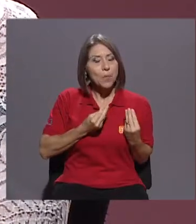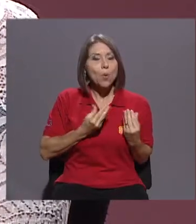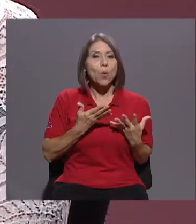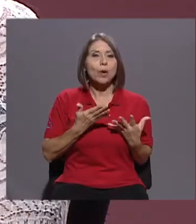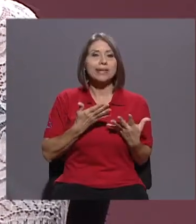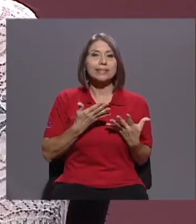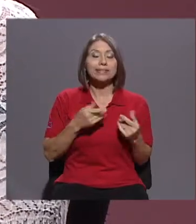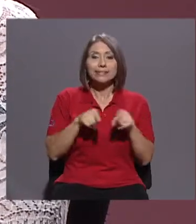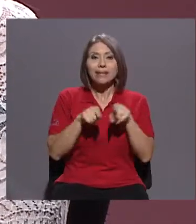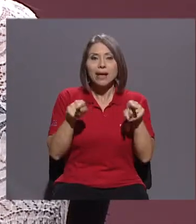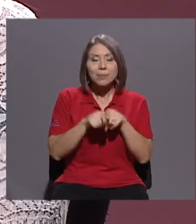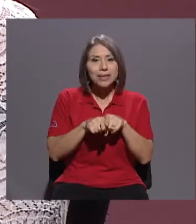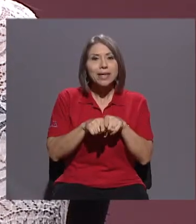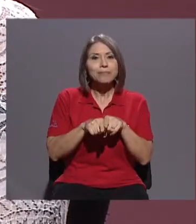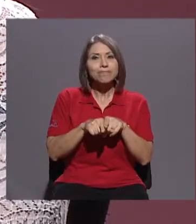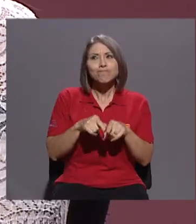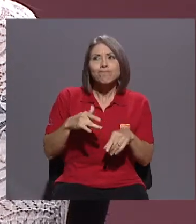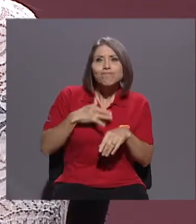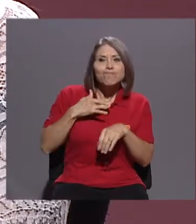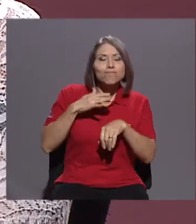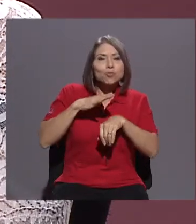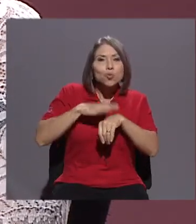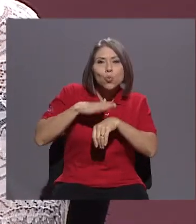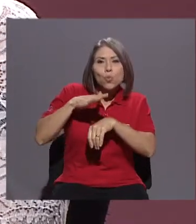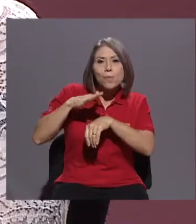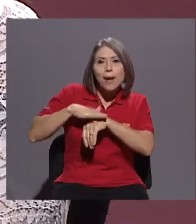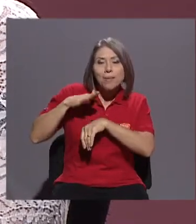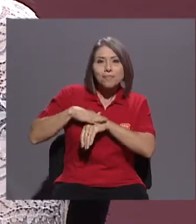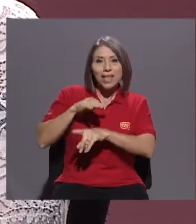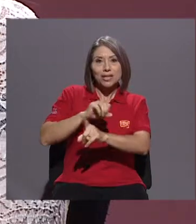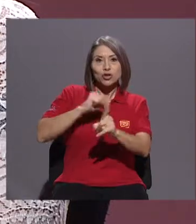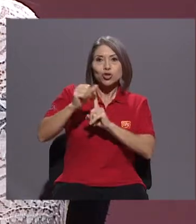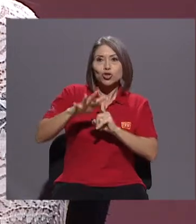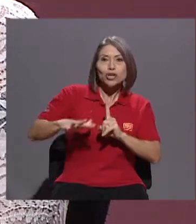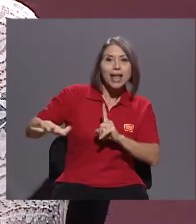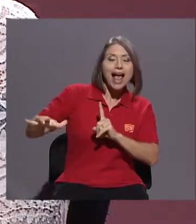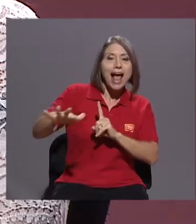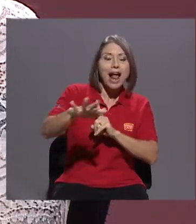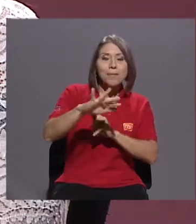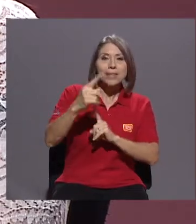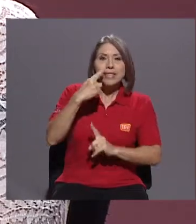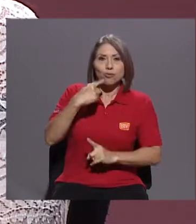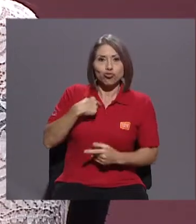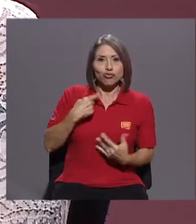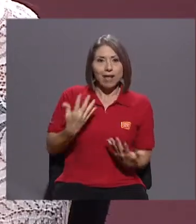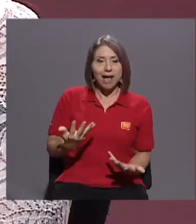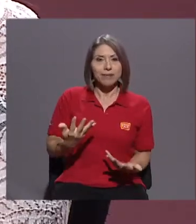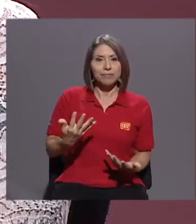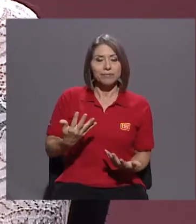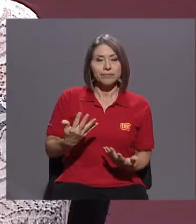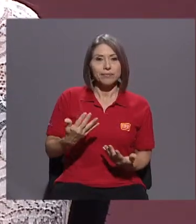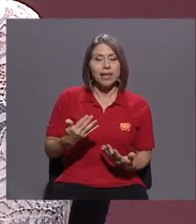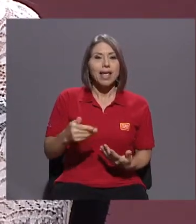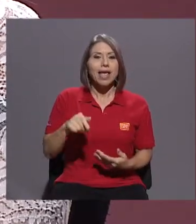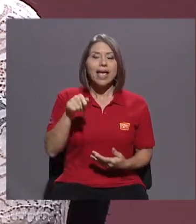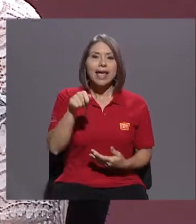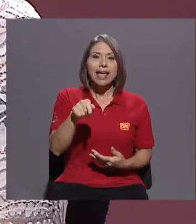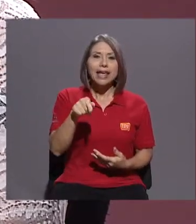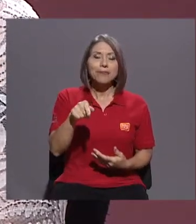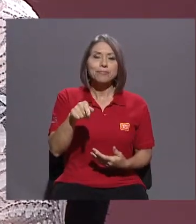Incluso un poco De esas culpas Que socialmente Nos dan La sociedad Nos da